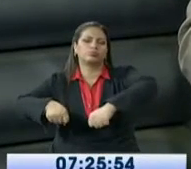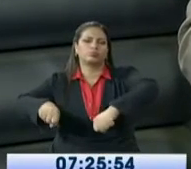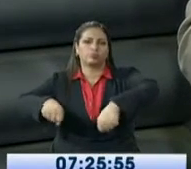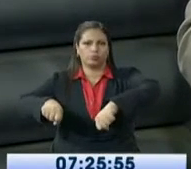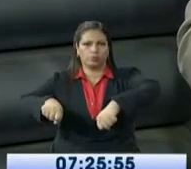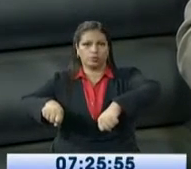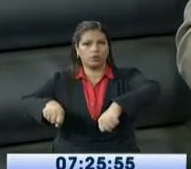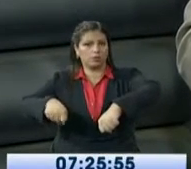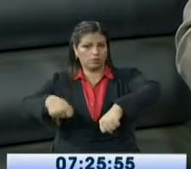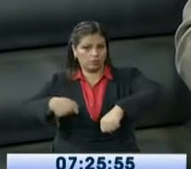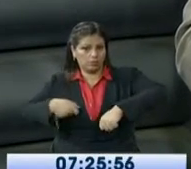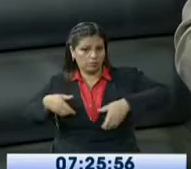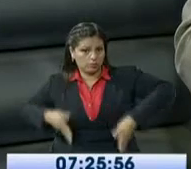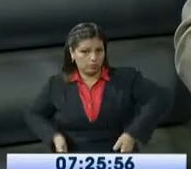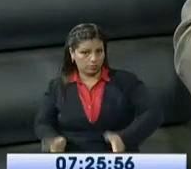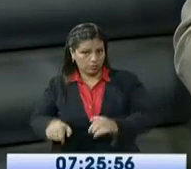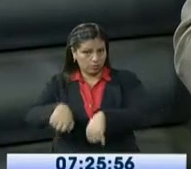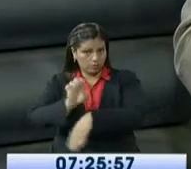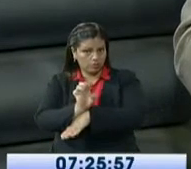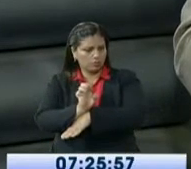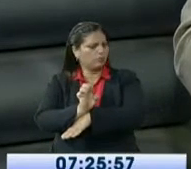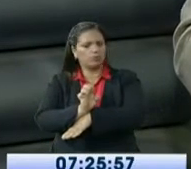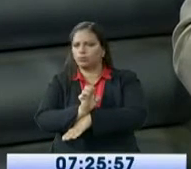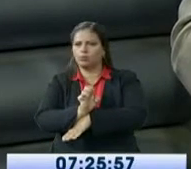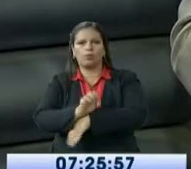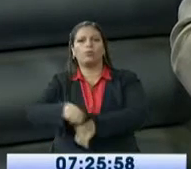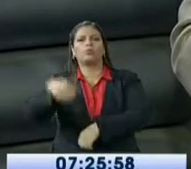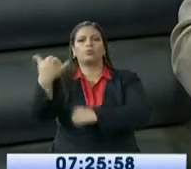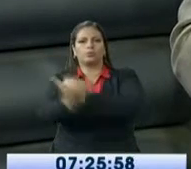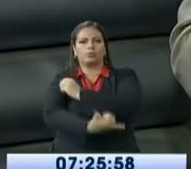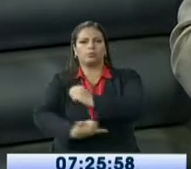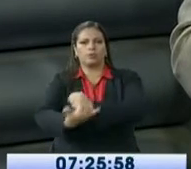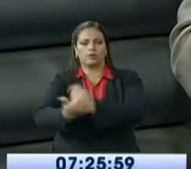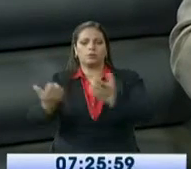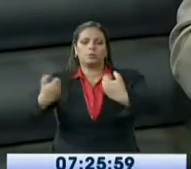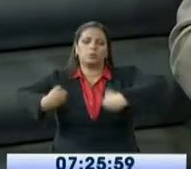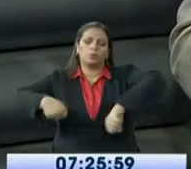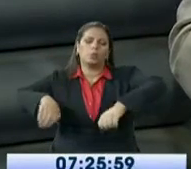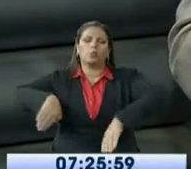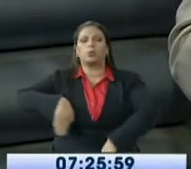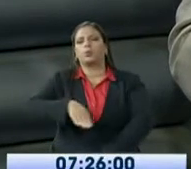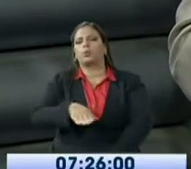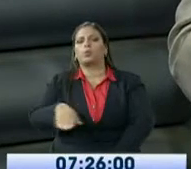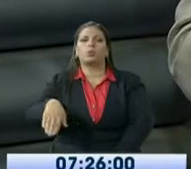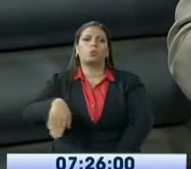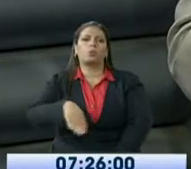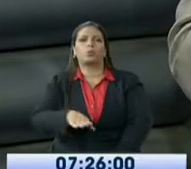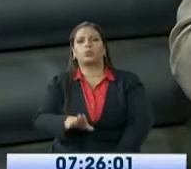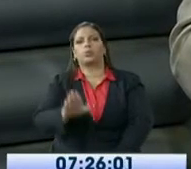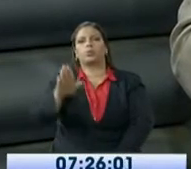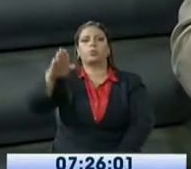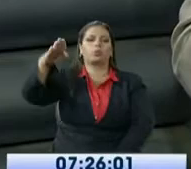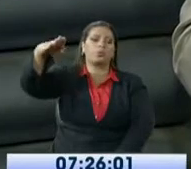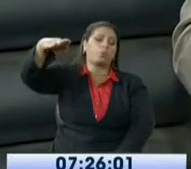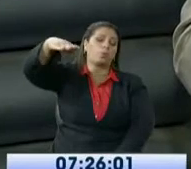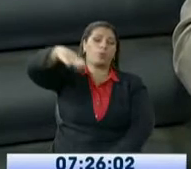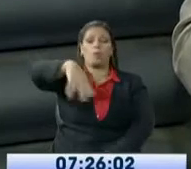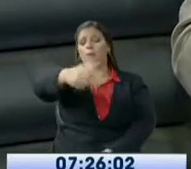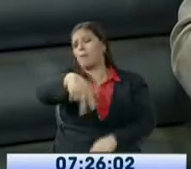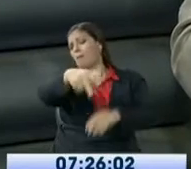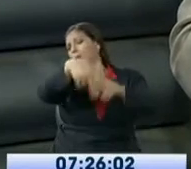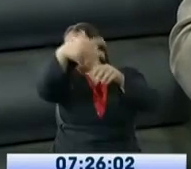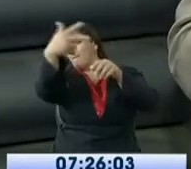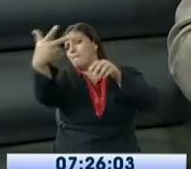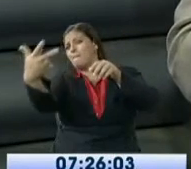extranjeros y cayeron de un puente de aproximadamente 10 metros de altura. Miren ustedes, eso sucedió también